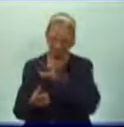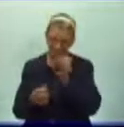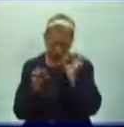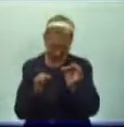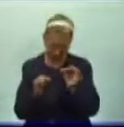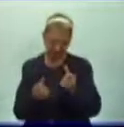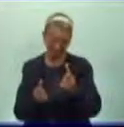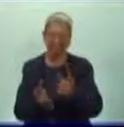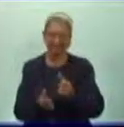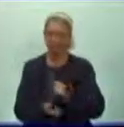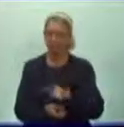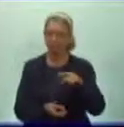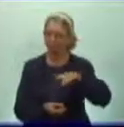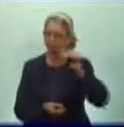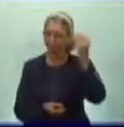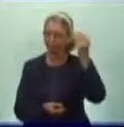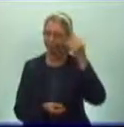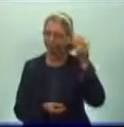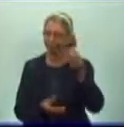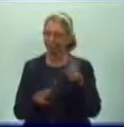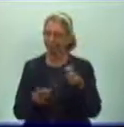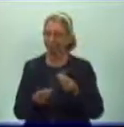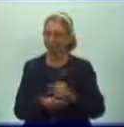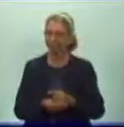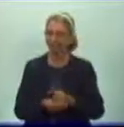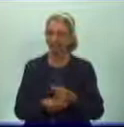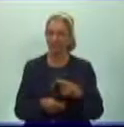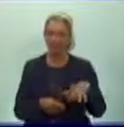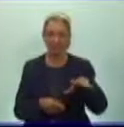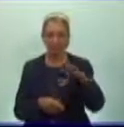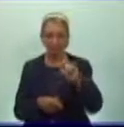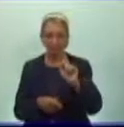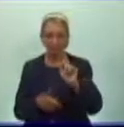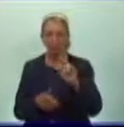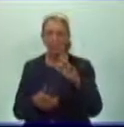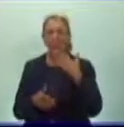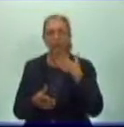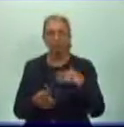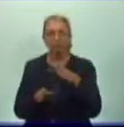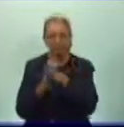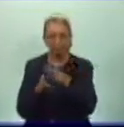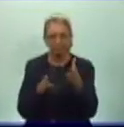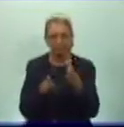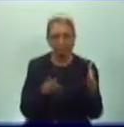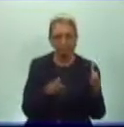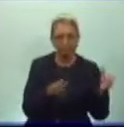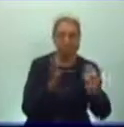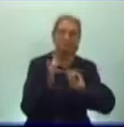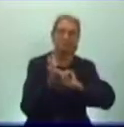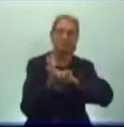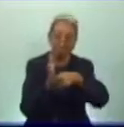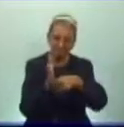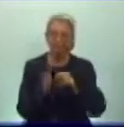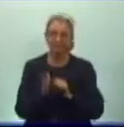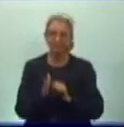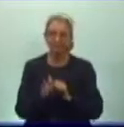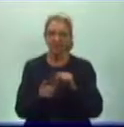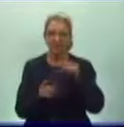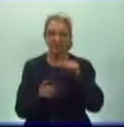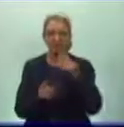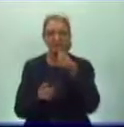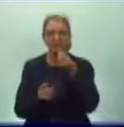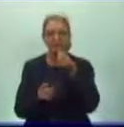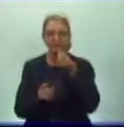correcto. Como pueden ver, estos meses están separados por comas. Y además aparece una regla ortográfica